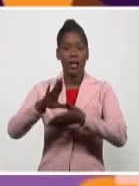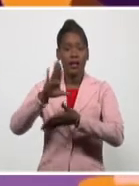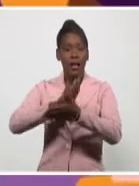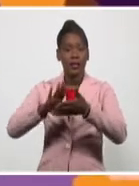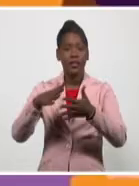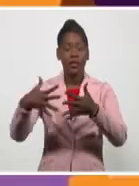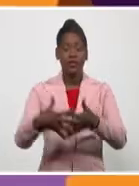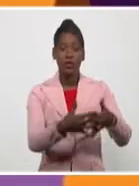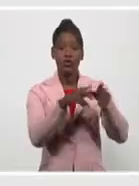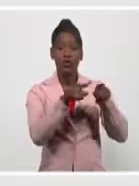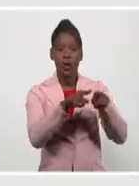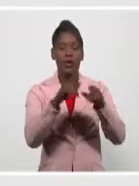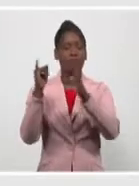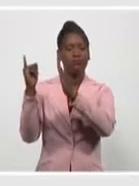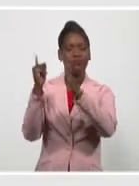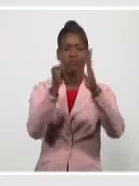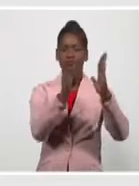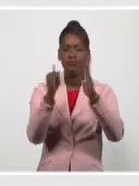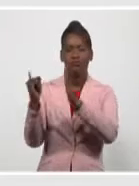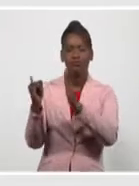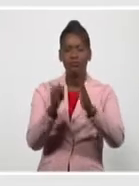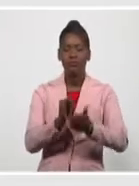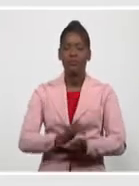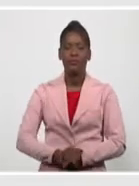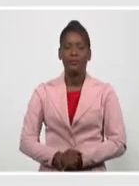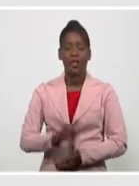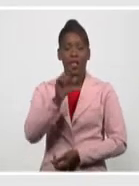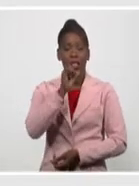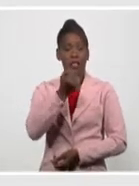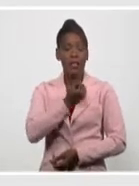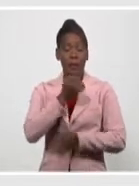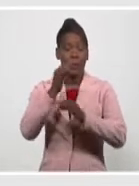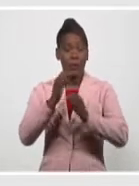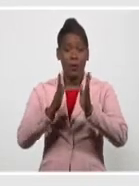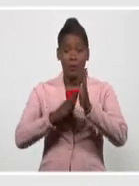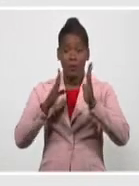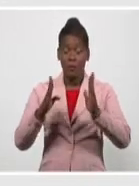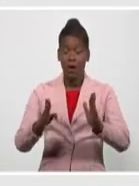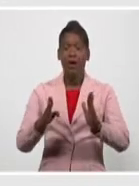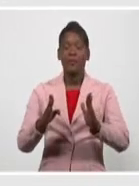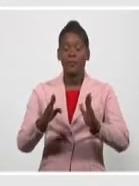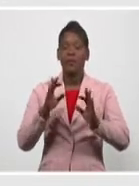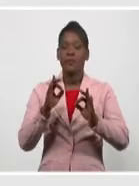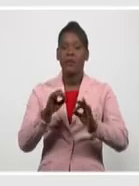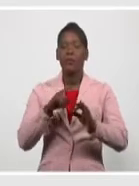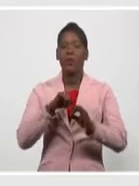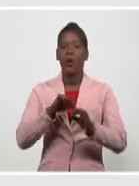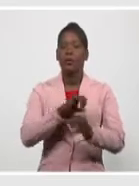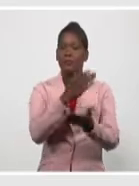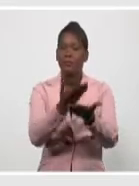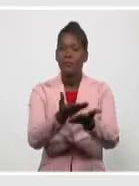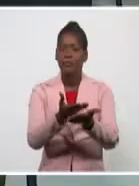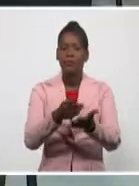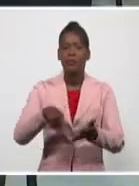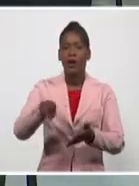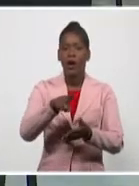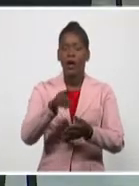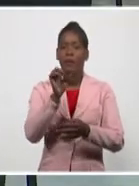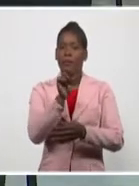a través de Internet. En diciembre, tal como había sucedido a lo largo del año, se presentaron los números más recientes de las